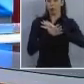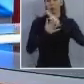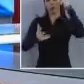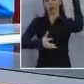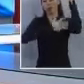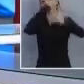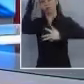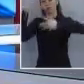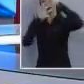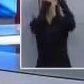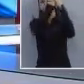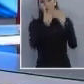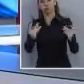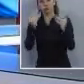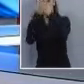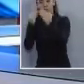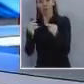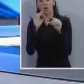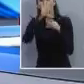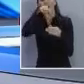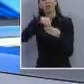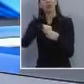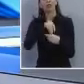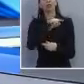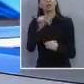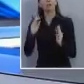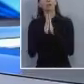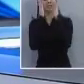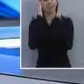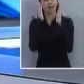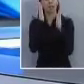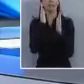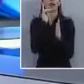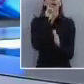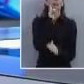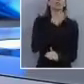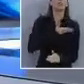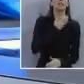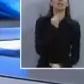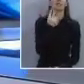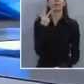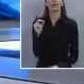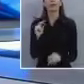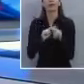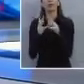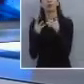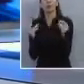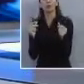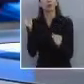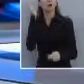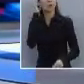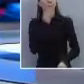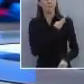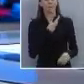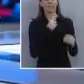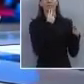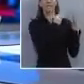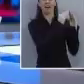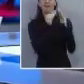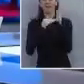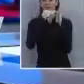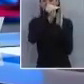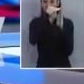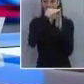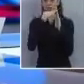voraz incendio, es parte de esta Semana Santa. ¿Tienen solución o no? Bueno, la ministra de la Vivienda y el delegado presidencial para